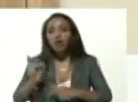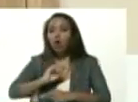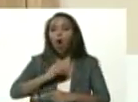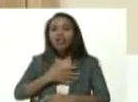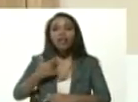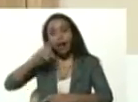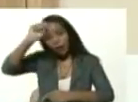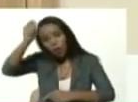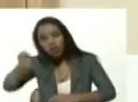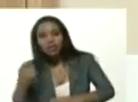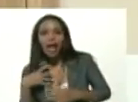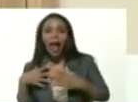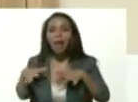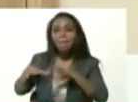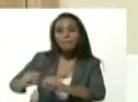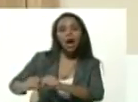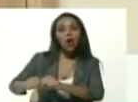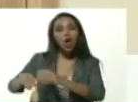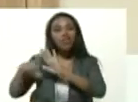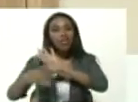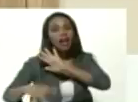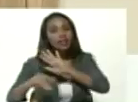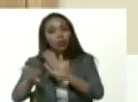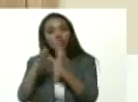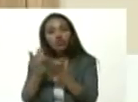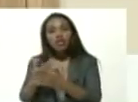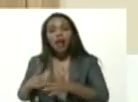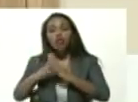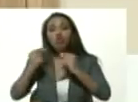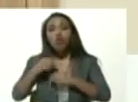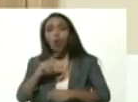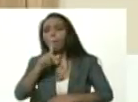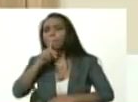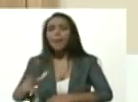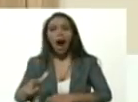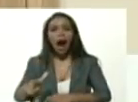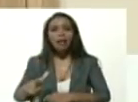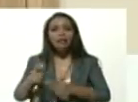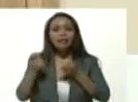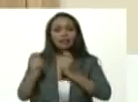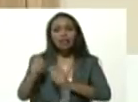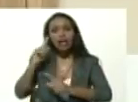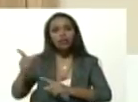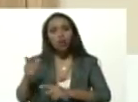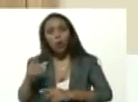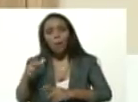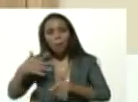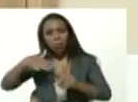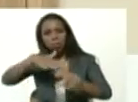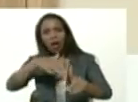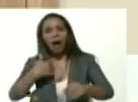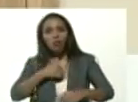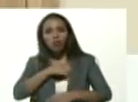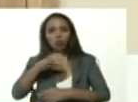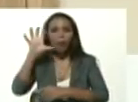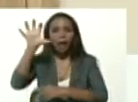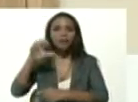El imperio, la derecha mundial, la derecha mediática y todos los malintencionados que mal le desean a nuestro país.